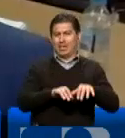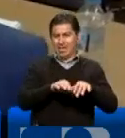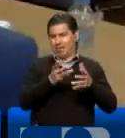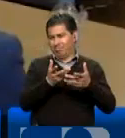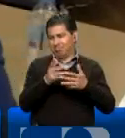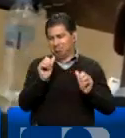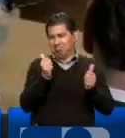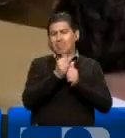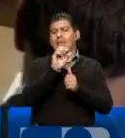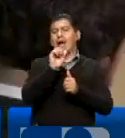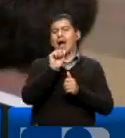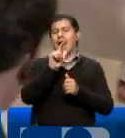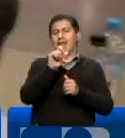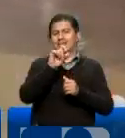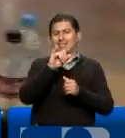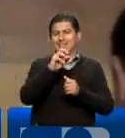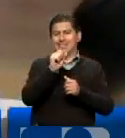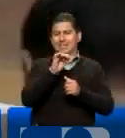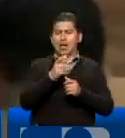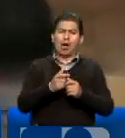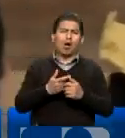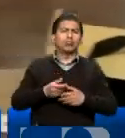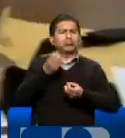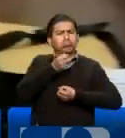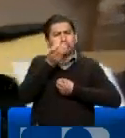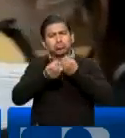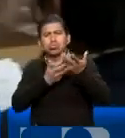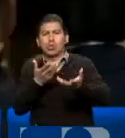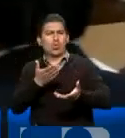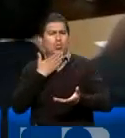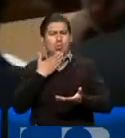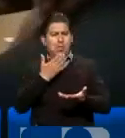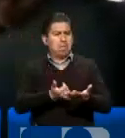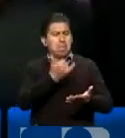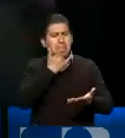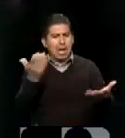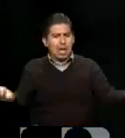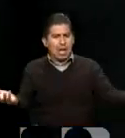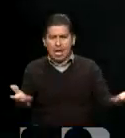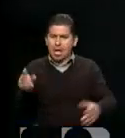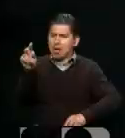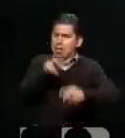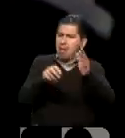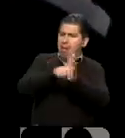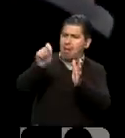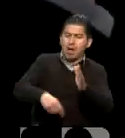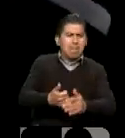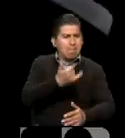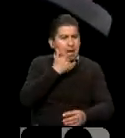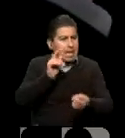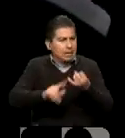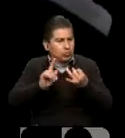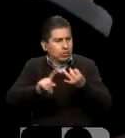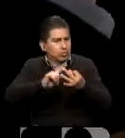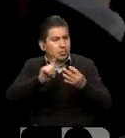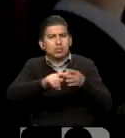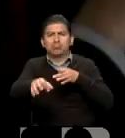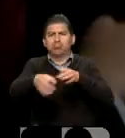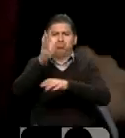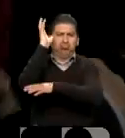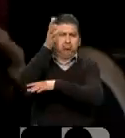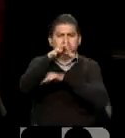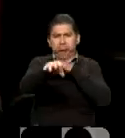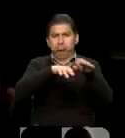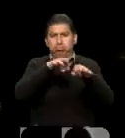de la presidencia, Alexis Mera, tuvieron la oportunidad de hablar de los vicios de nulidad que consideran se han presentado a lo largo de este proceso.